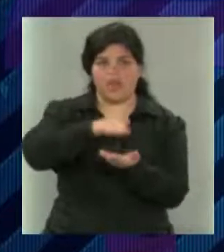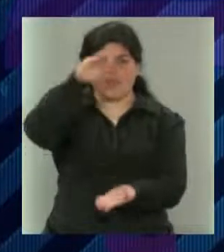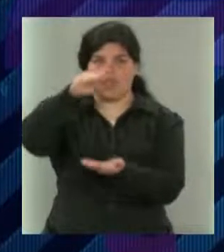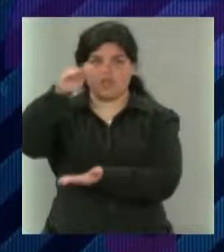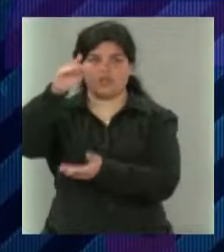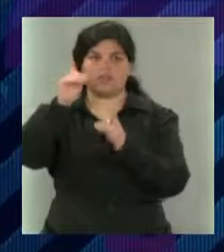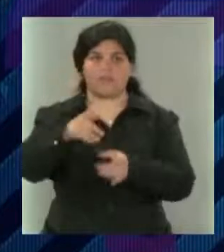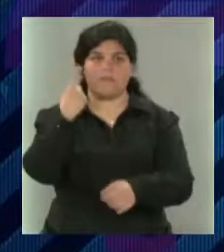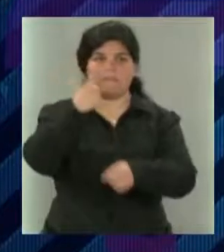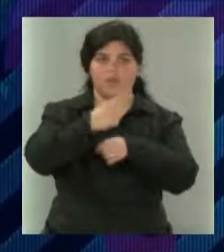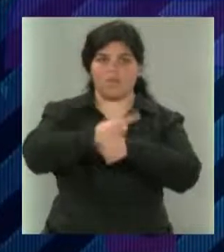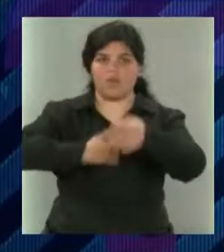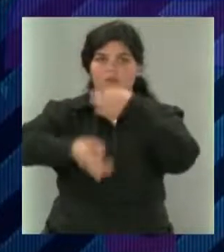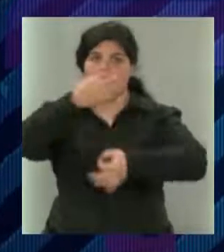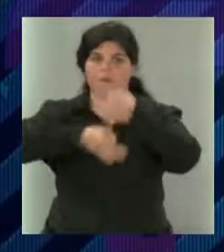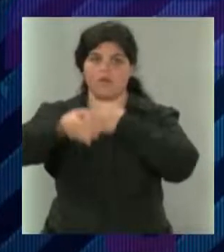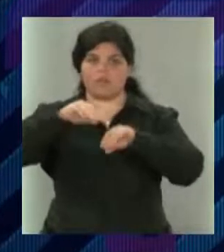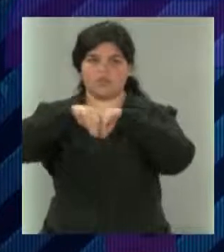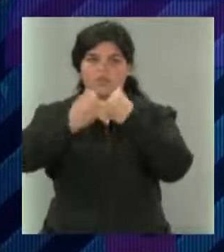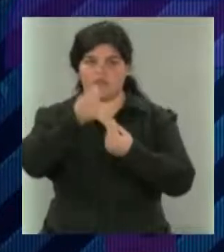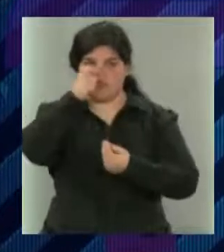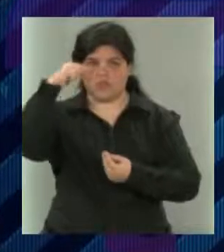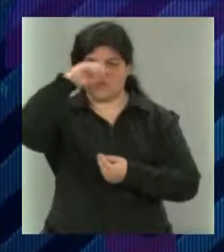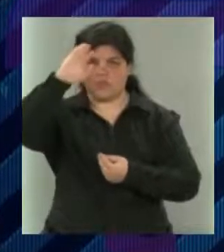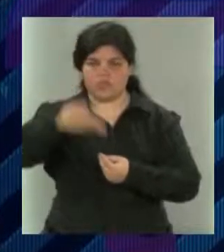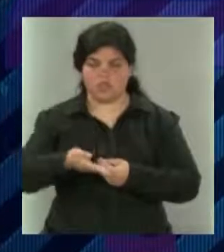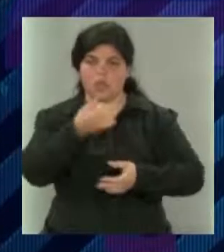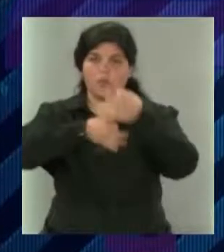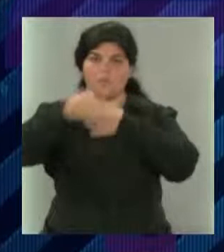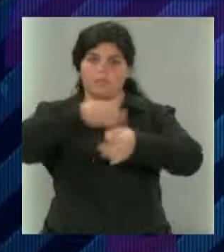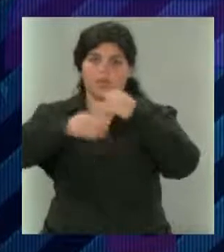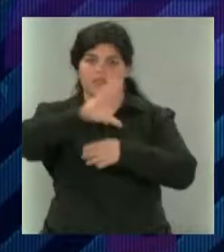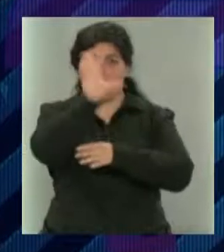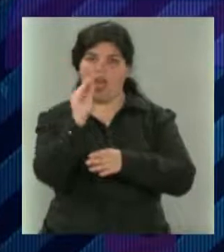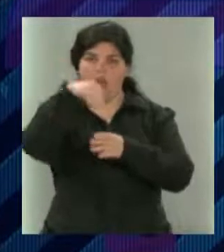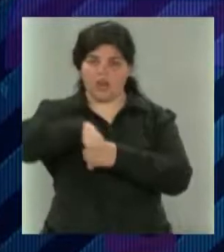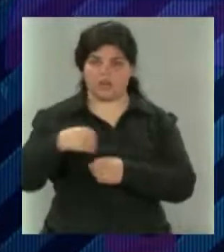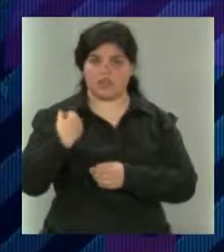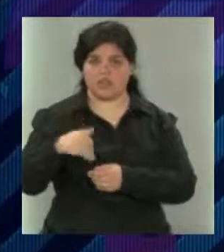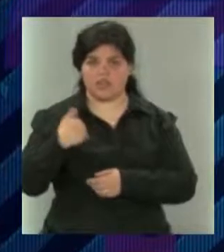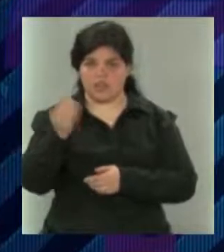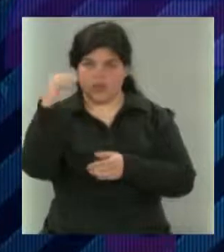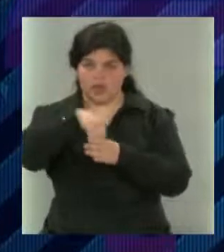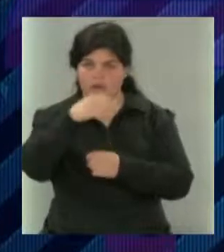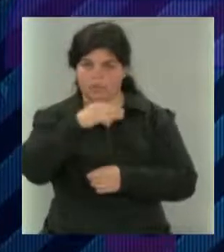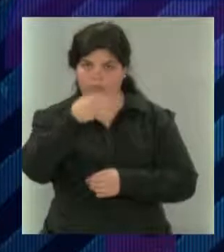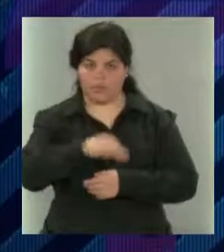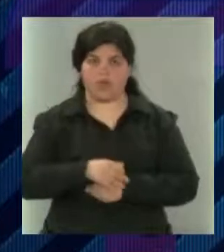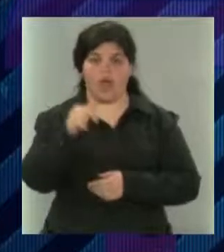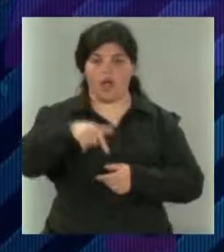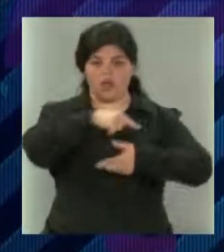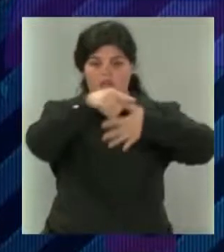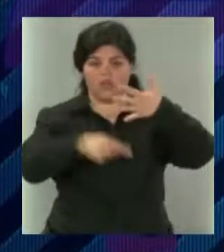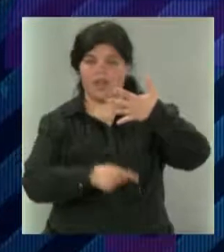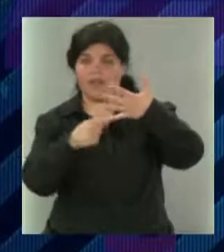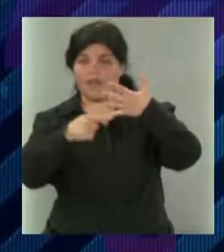vinos fraccionados, alcanzando el 27% de participación en el mercado argentino, que actualmente es el quinto consumidor de